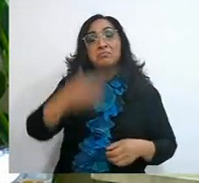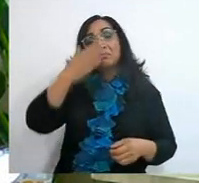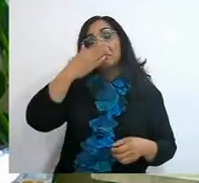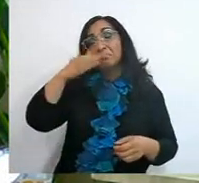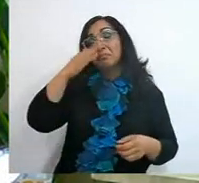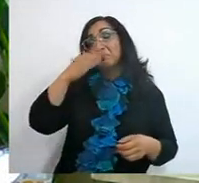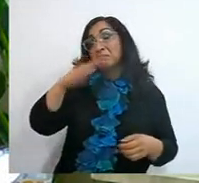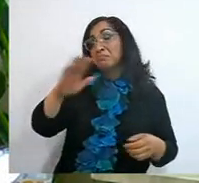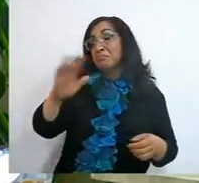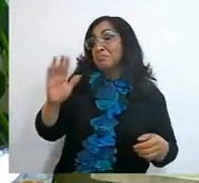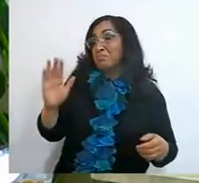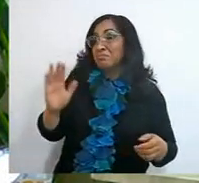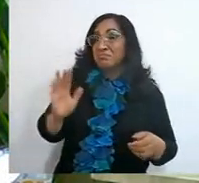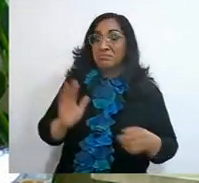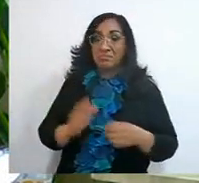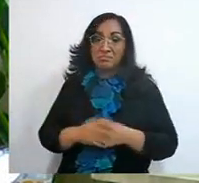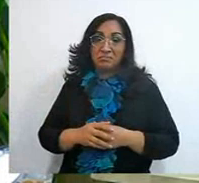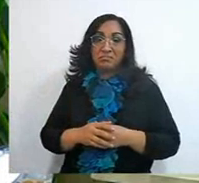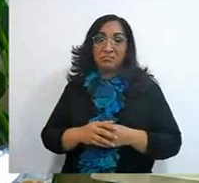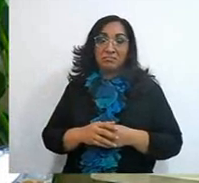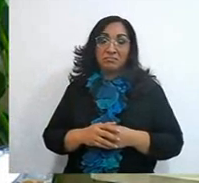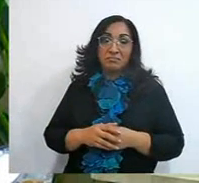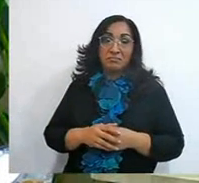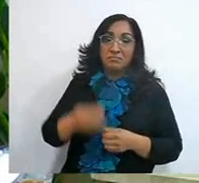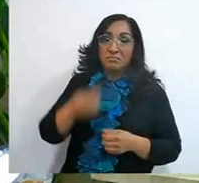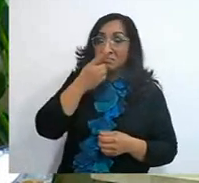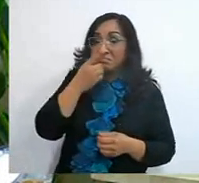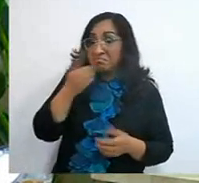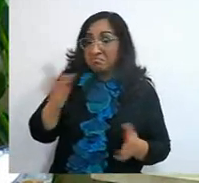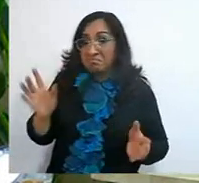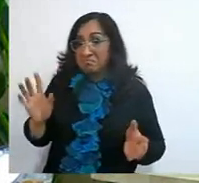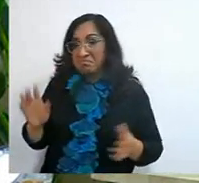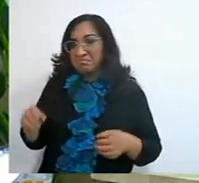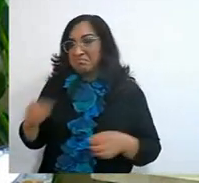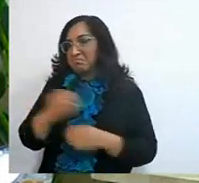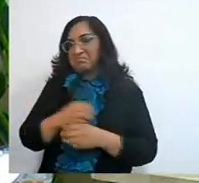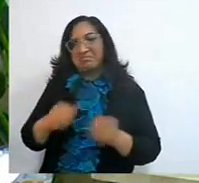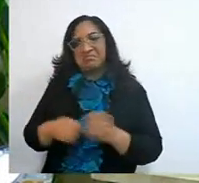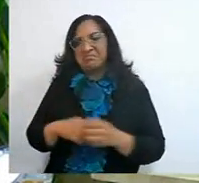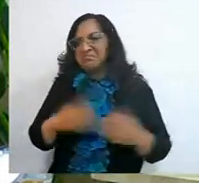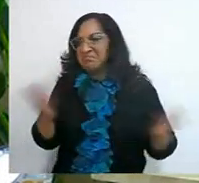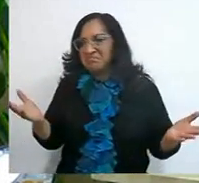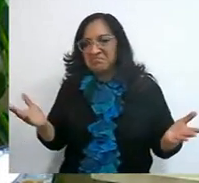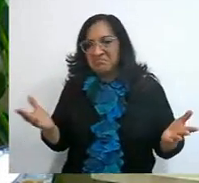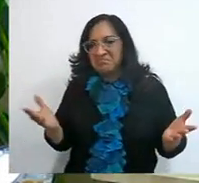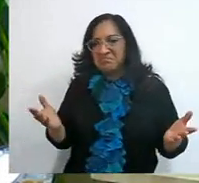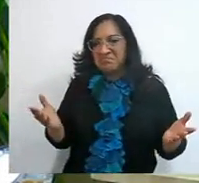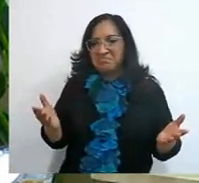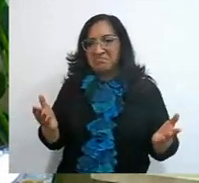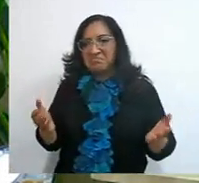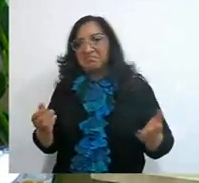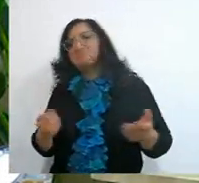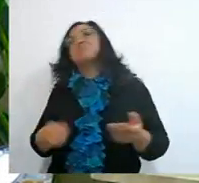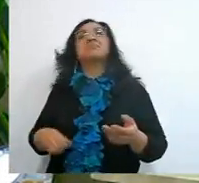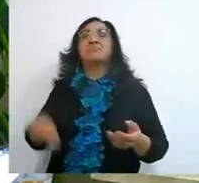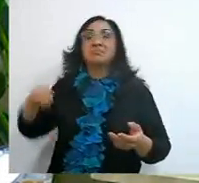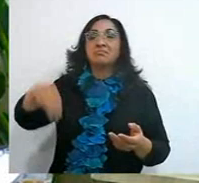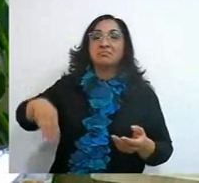Oh, sí, bueno, yo no hablo nada de judío, ni sé ninguna palabra. Nada más en uno que dice ahí, el